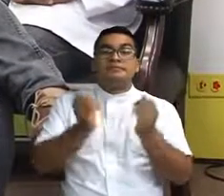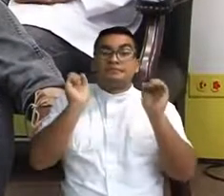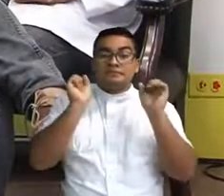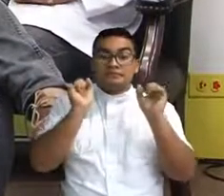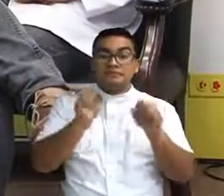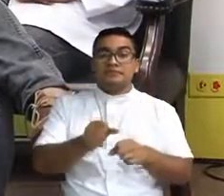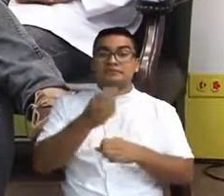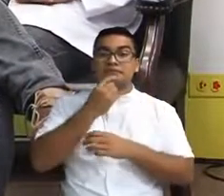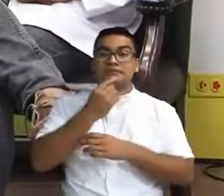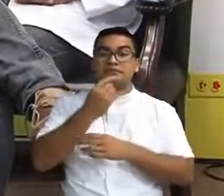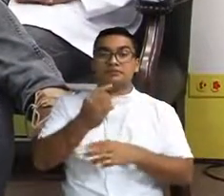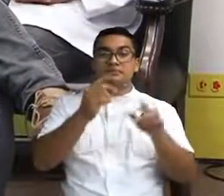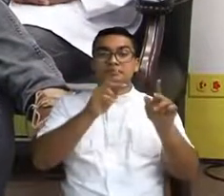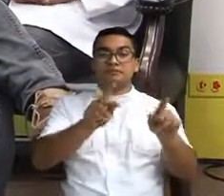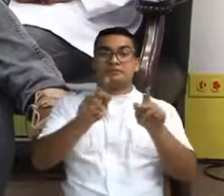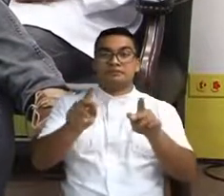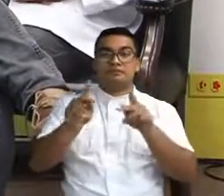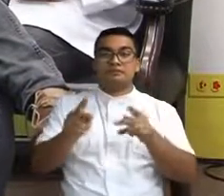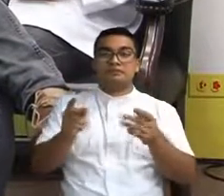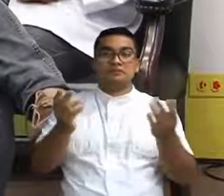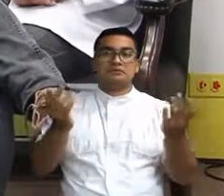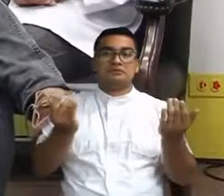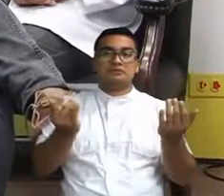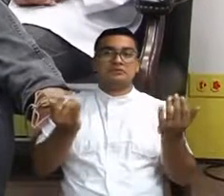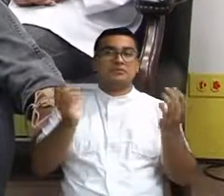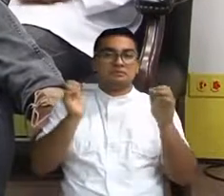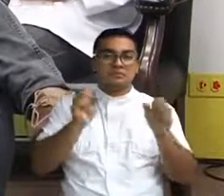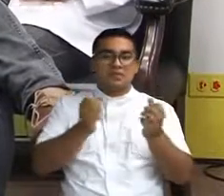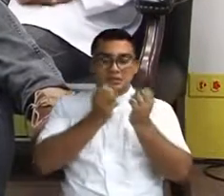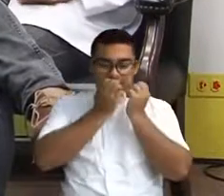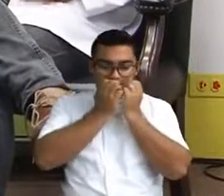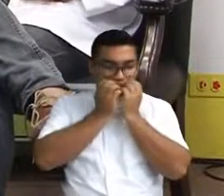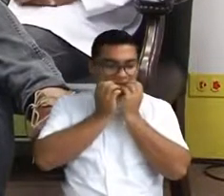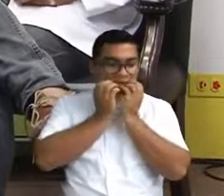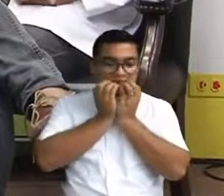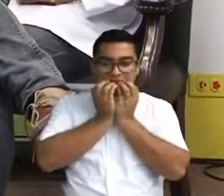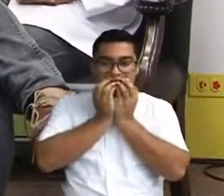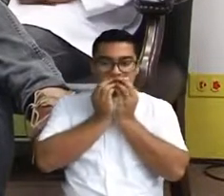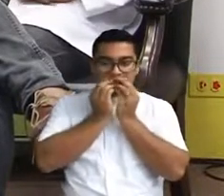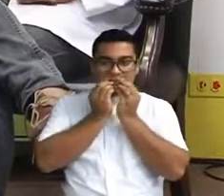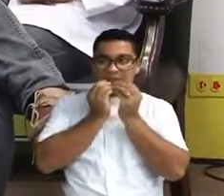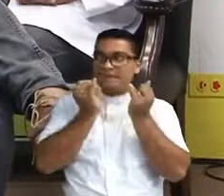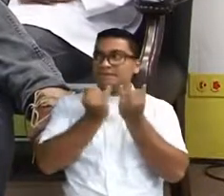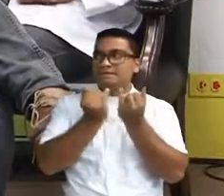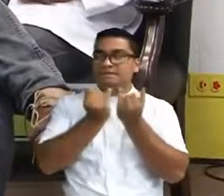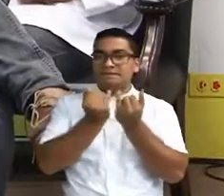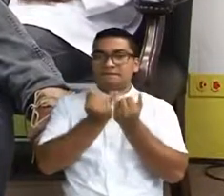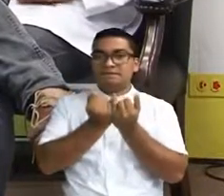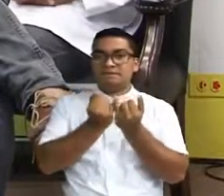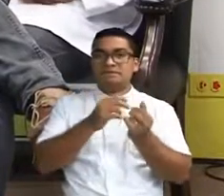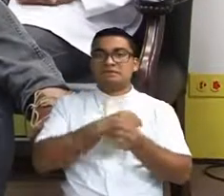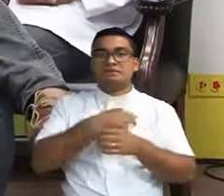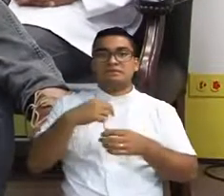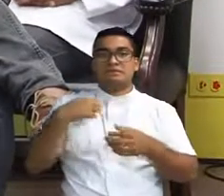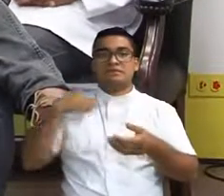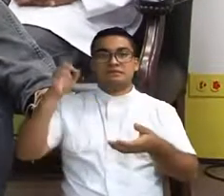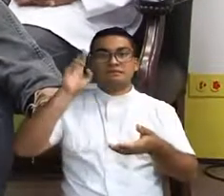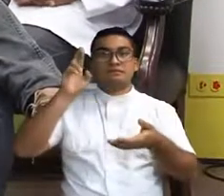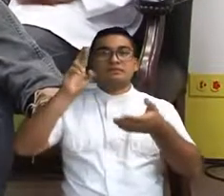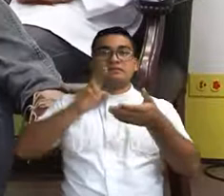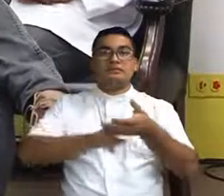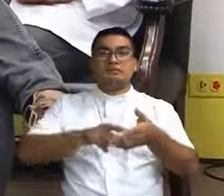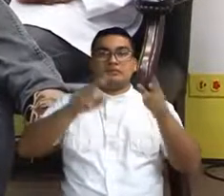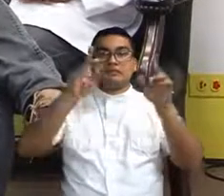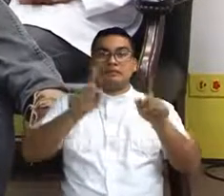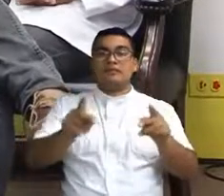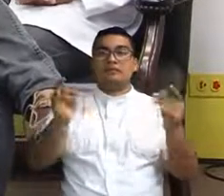generarle al paciente un efecto secundario que le genere ansiedad. Por eso siempre se hace o se le recuerda al paciente